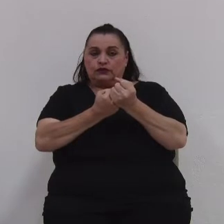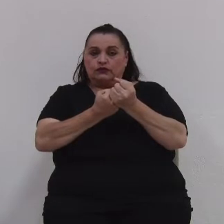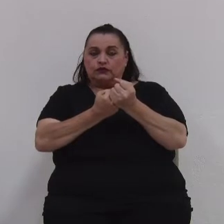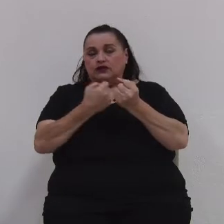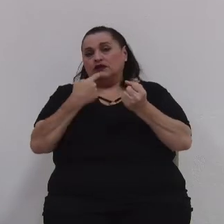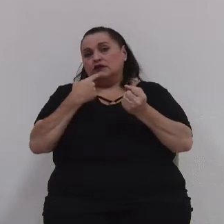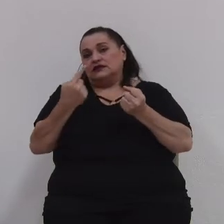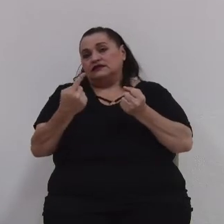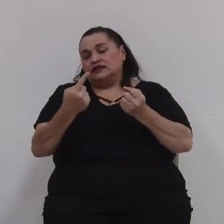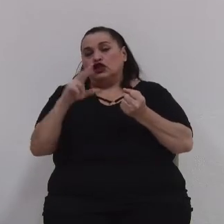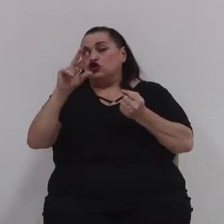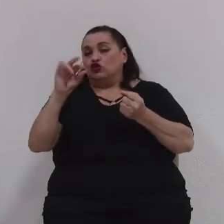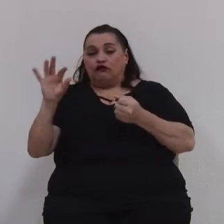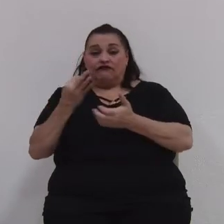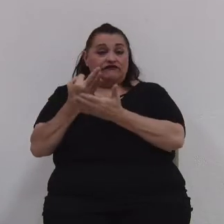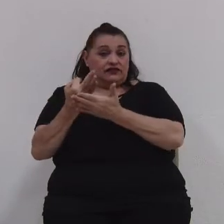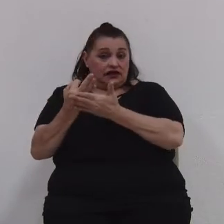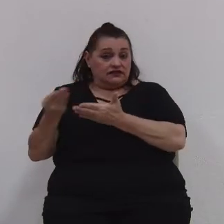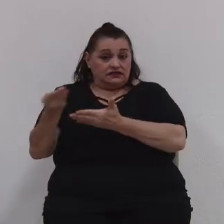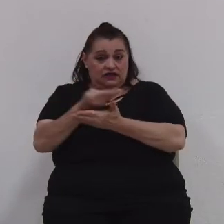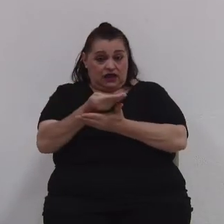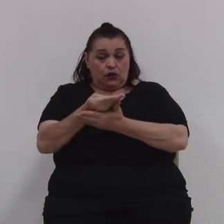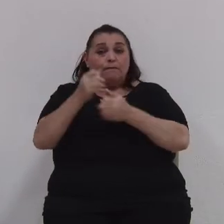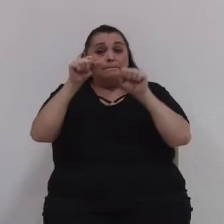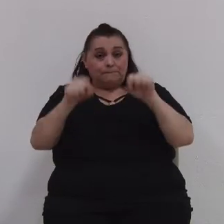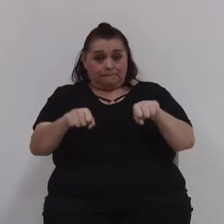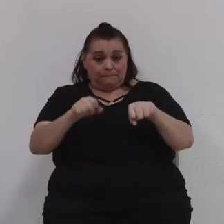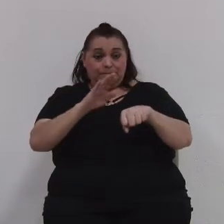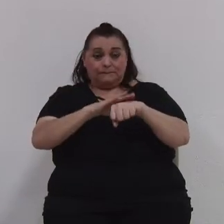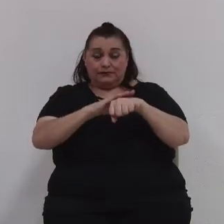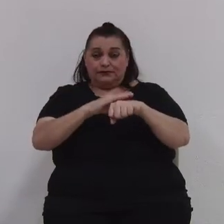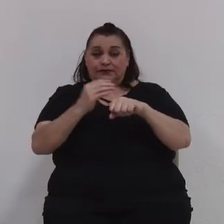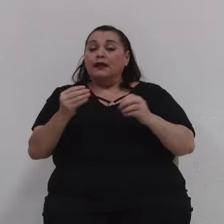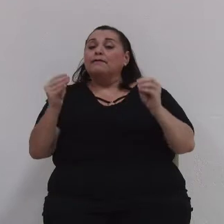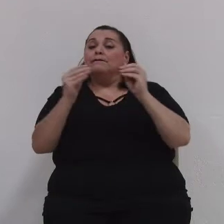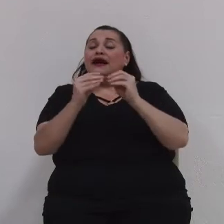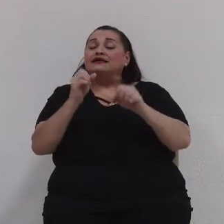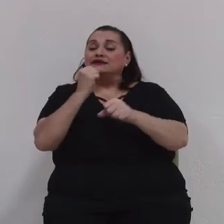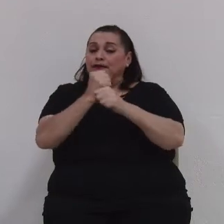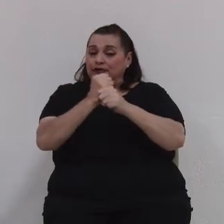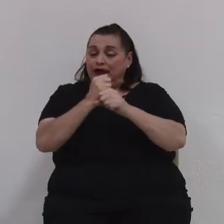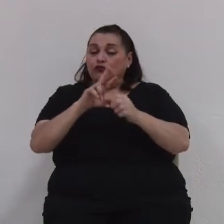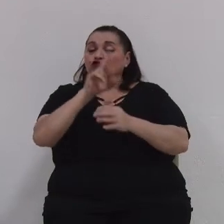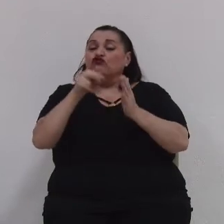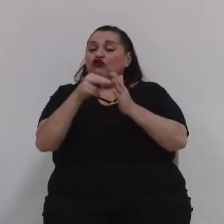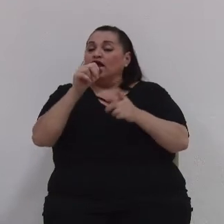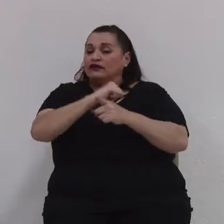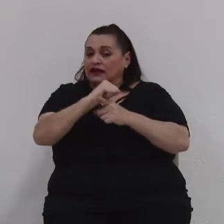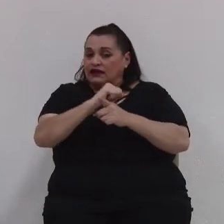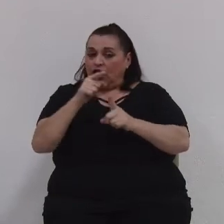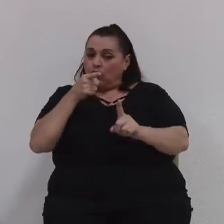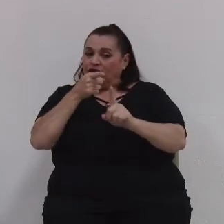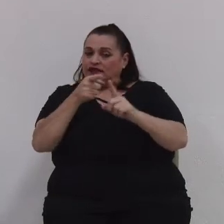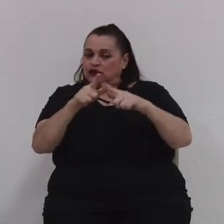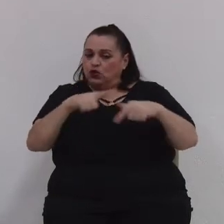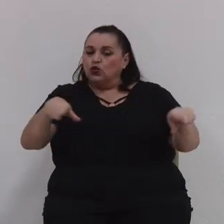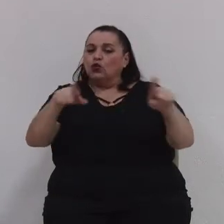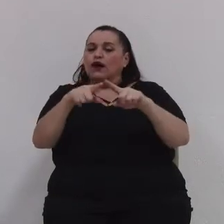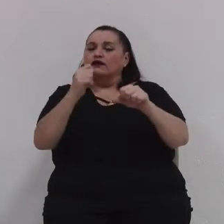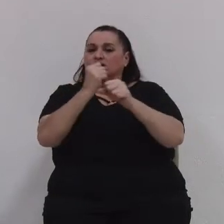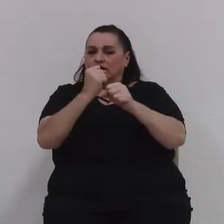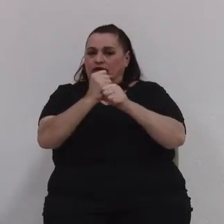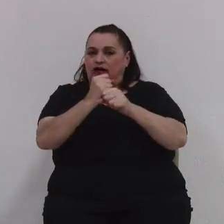digamos, no financieros, permitiría captar más empleo y reentrenarlo en ese lugar de trabajo. Esas